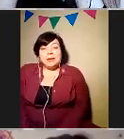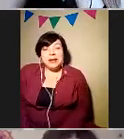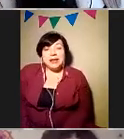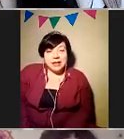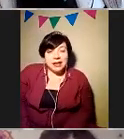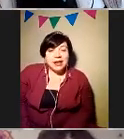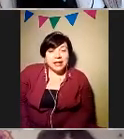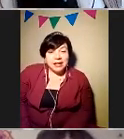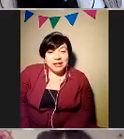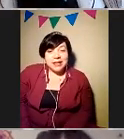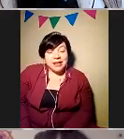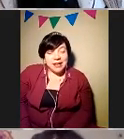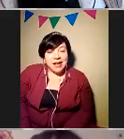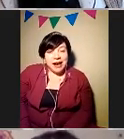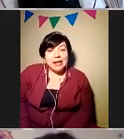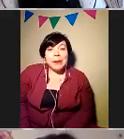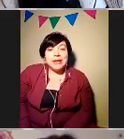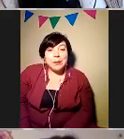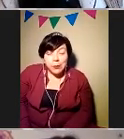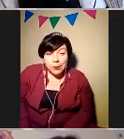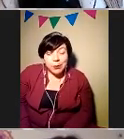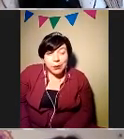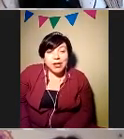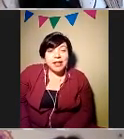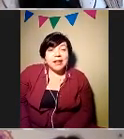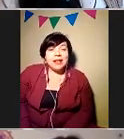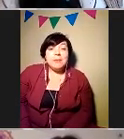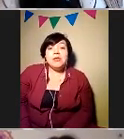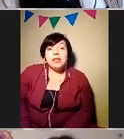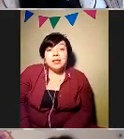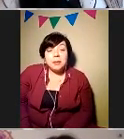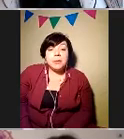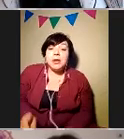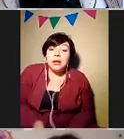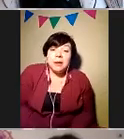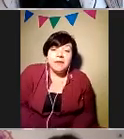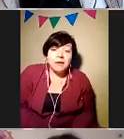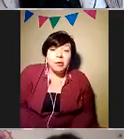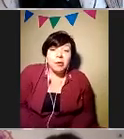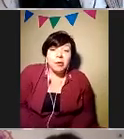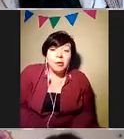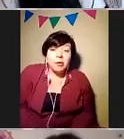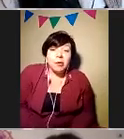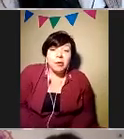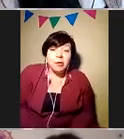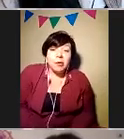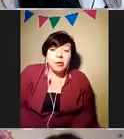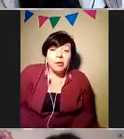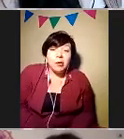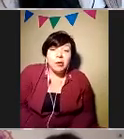Claro, demasiada conciencia. Además hay que partir por uno y hay que dar el ejemplo constantemente, porque además vivimos